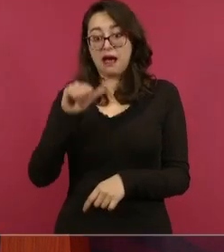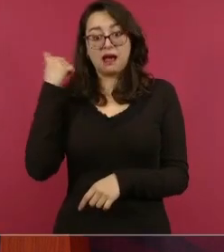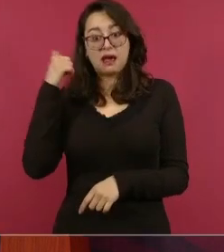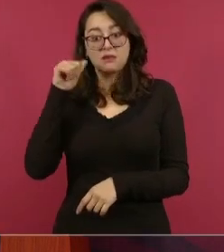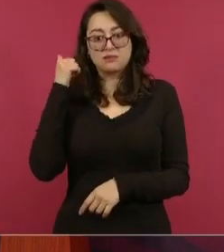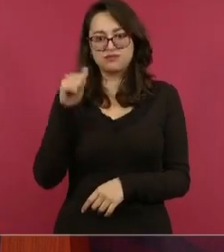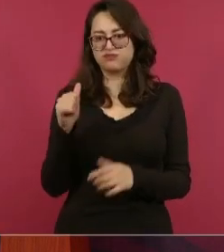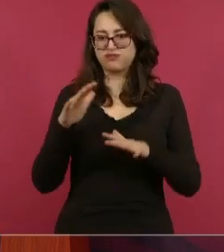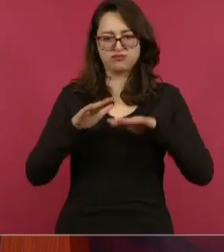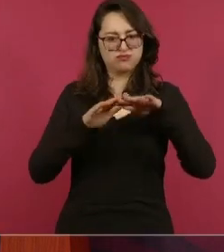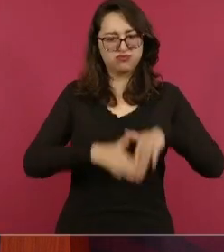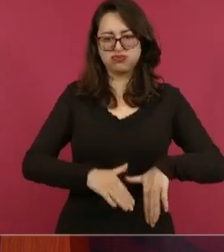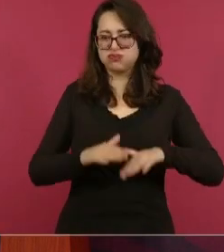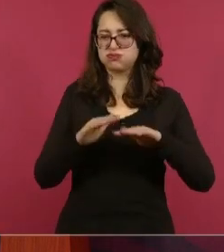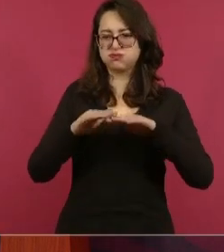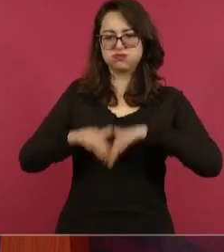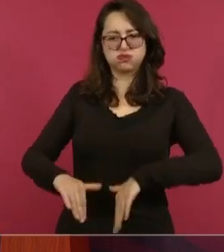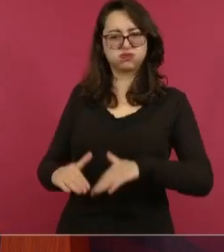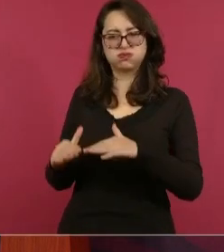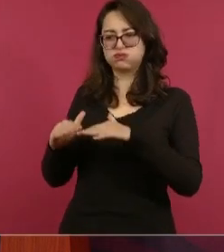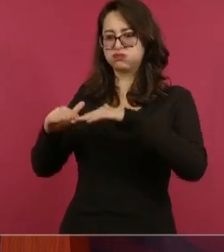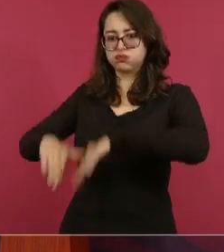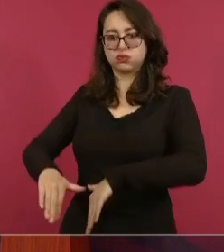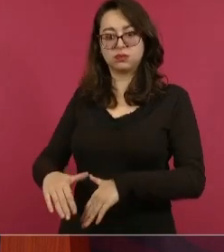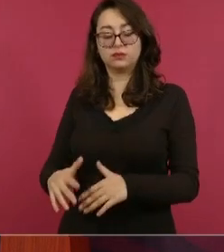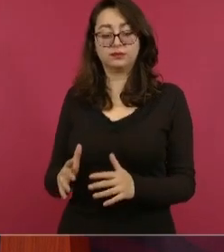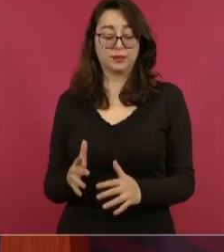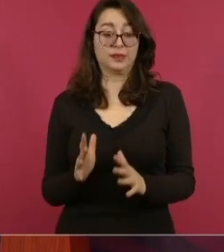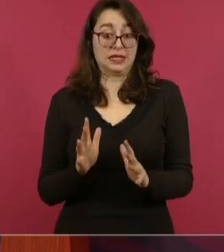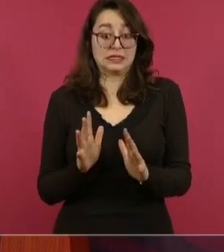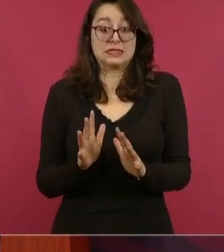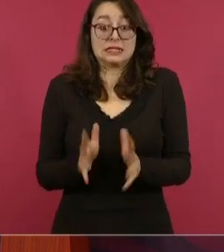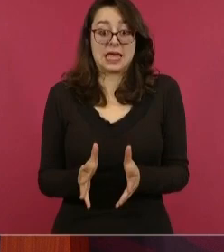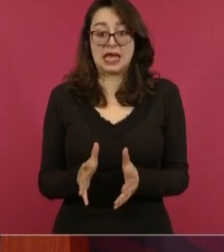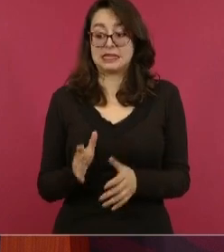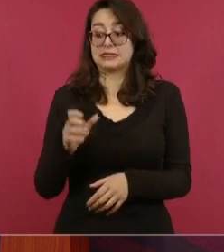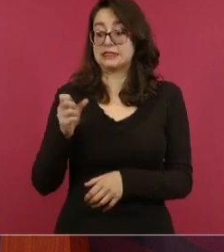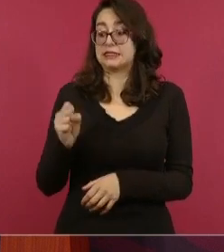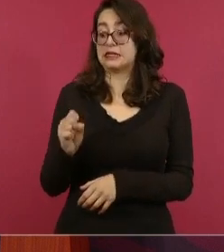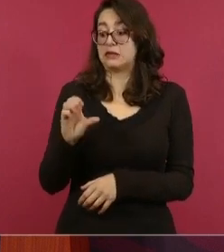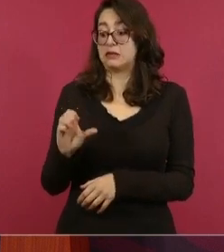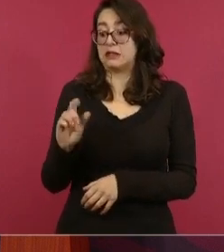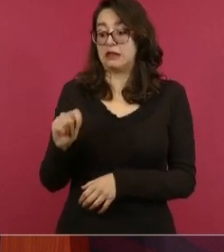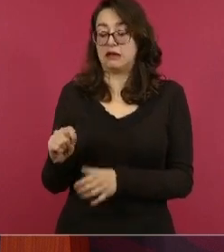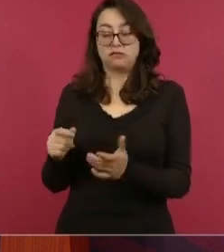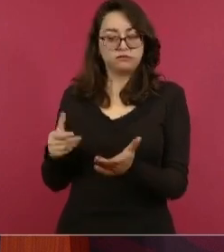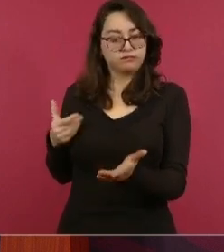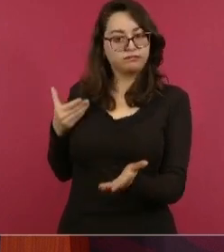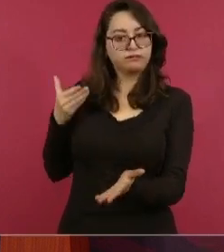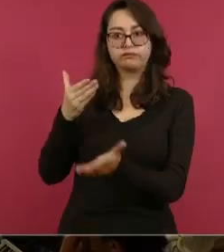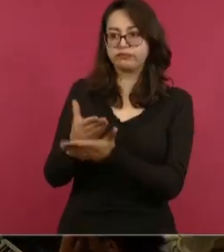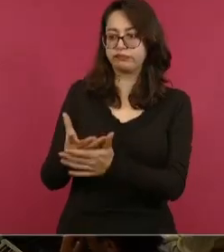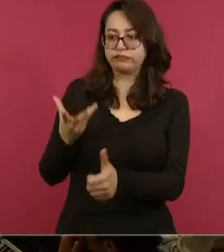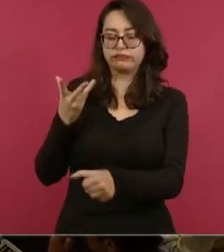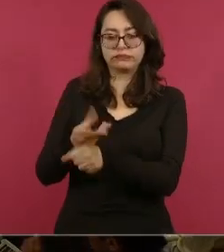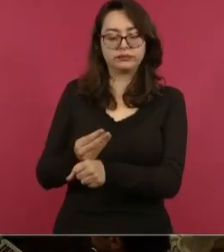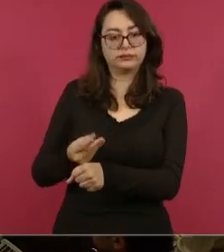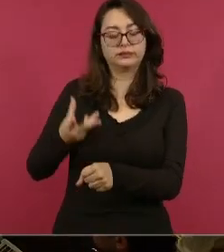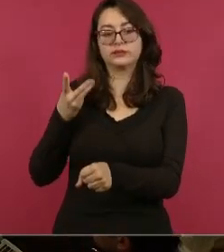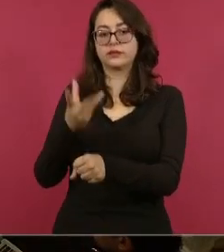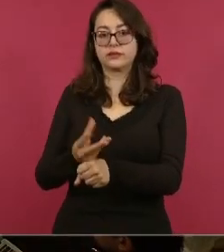tiene derrumbes, ya están los de comunicación trabajando. Nuestra preocupación